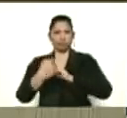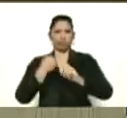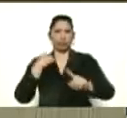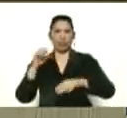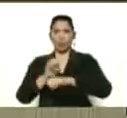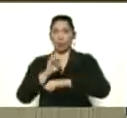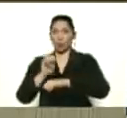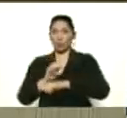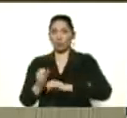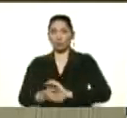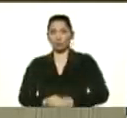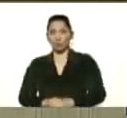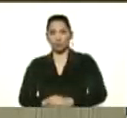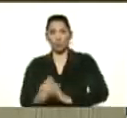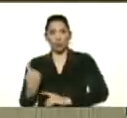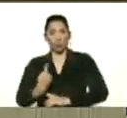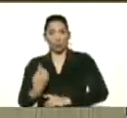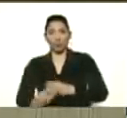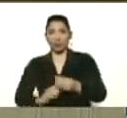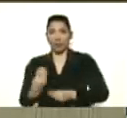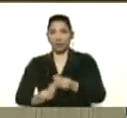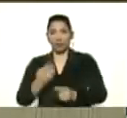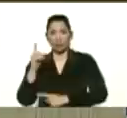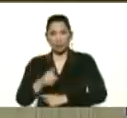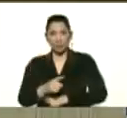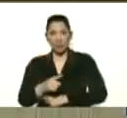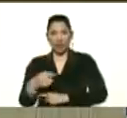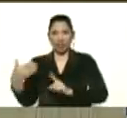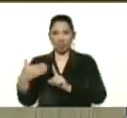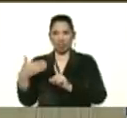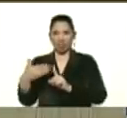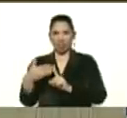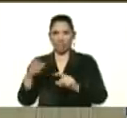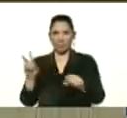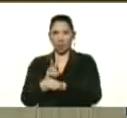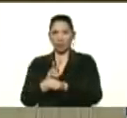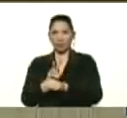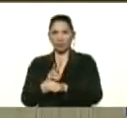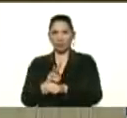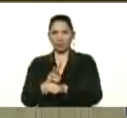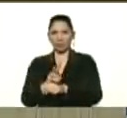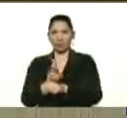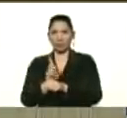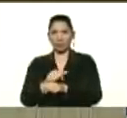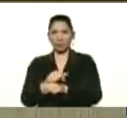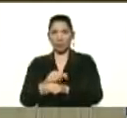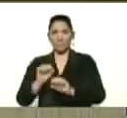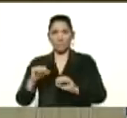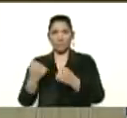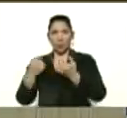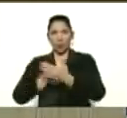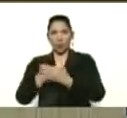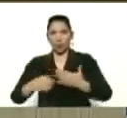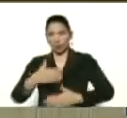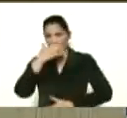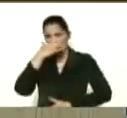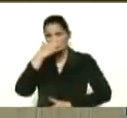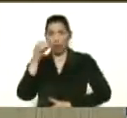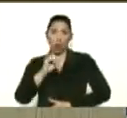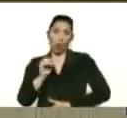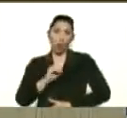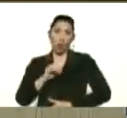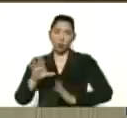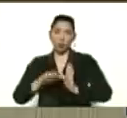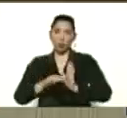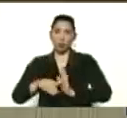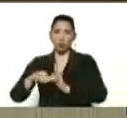económica, no solamente lo hacen a través de la amenaza de violencia, a través de bloqueo de criminales o a través de